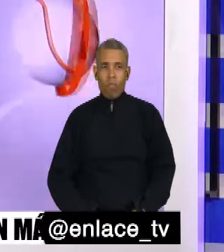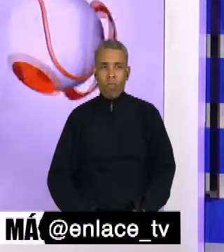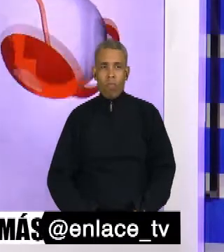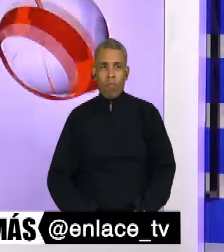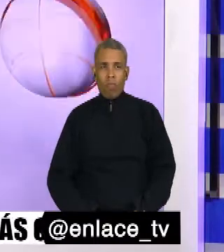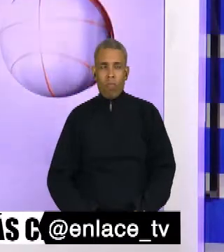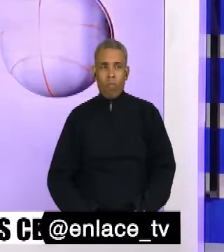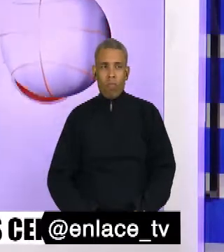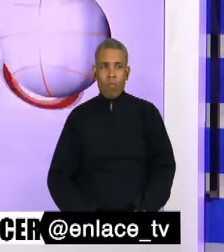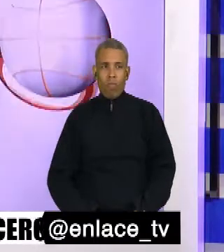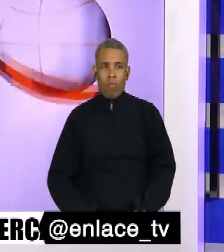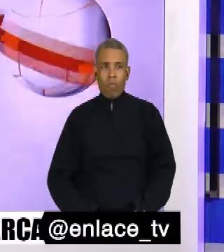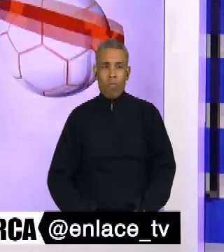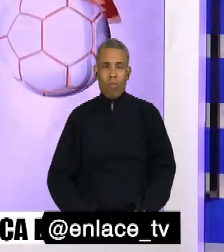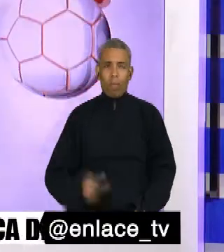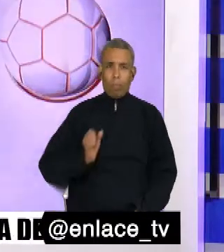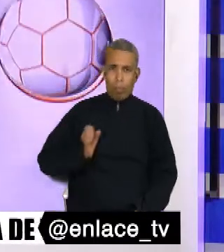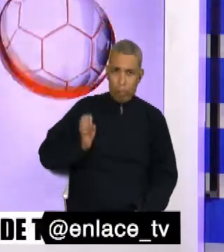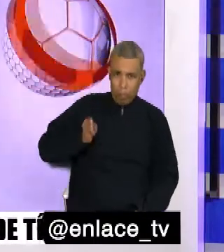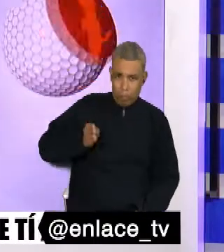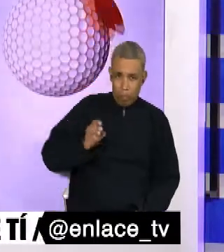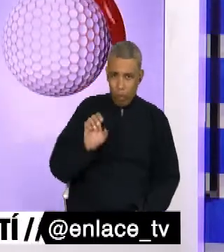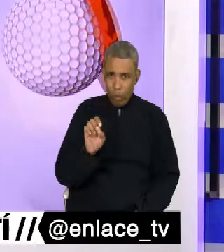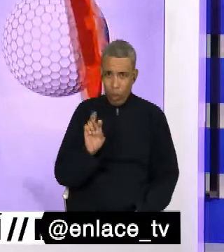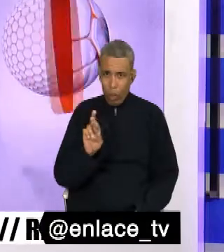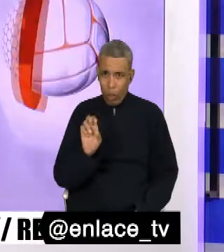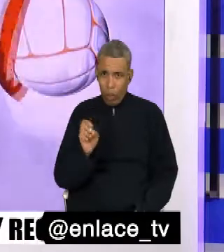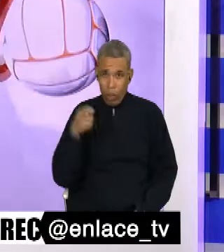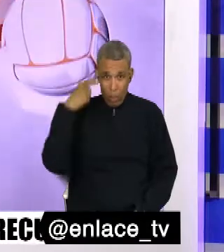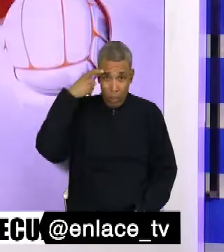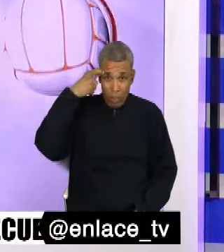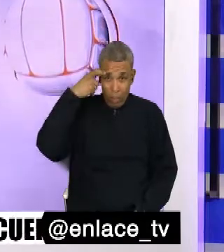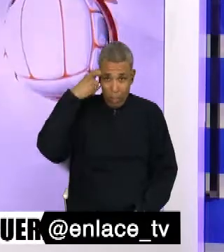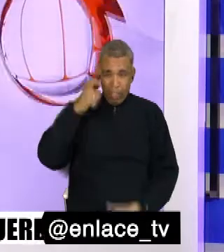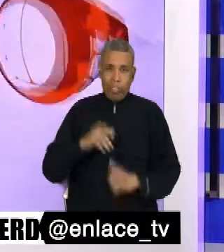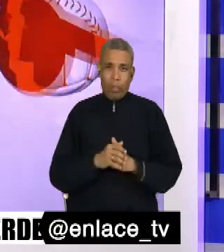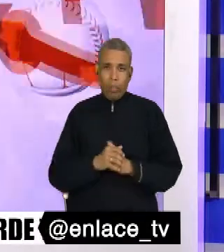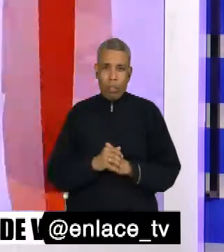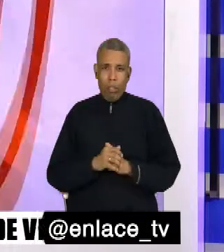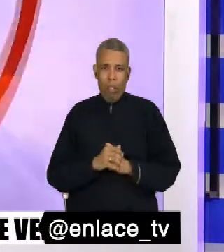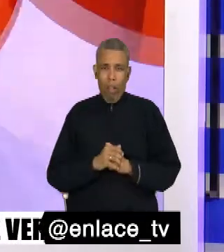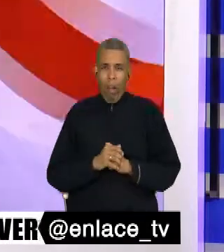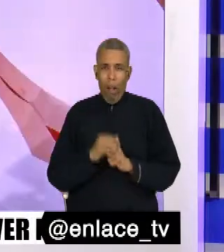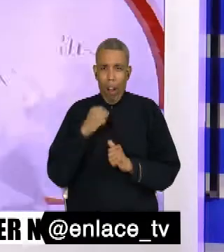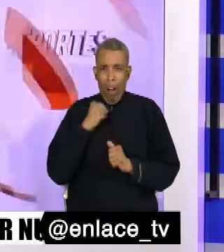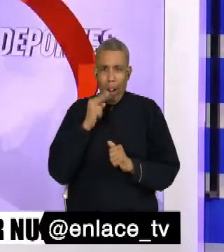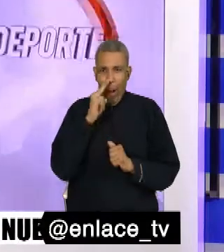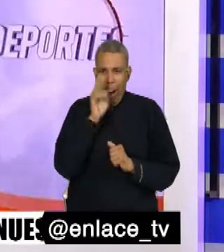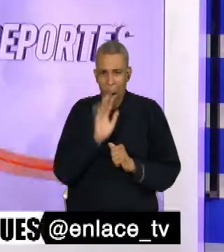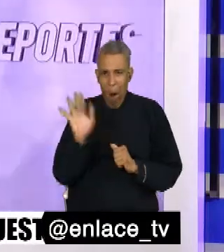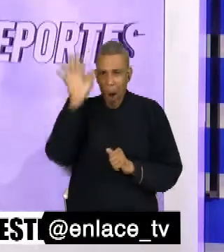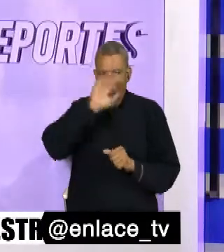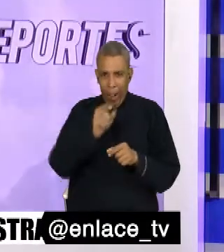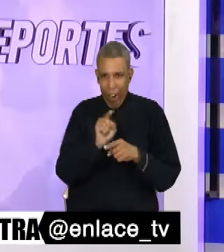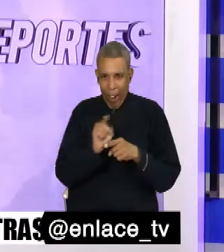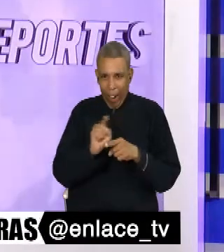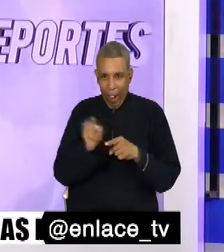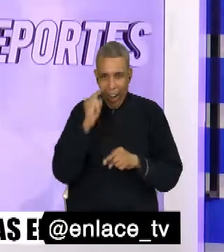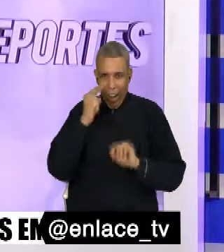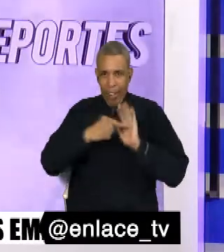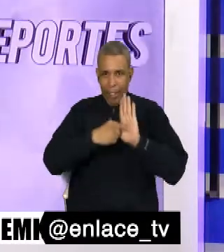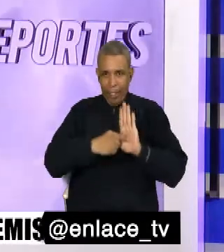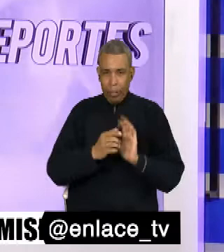El Club de Fútbol Oro Negro entrega para Nacional de esta disciplina, que se jugará en las próximas semanas. El torneo